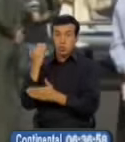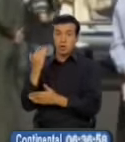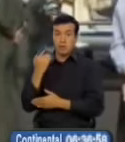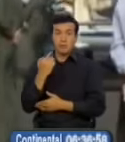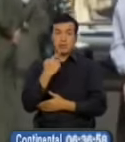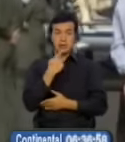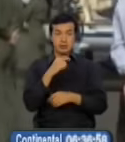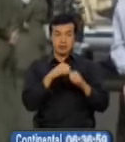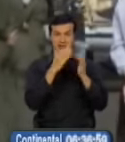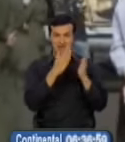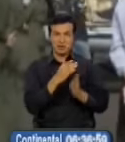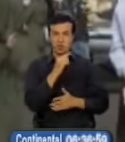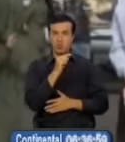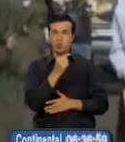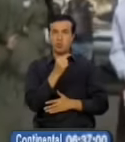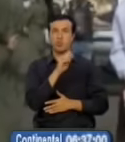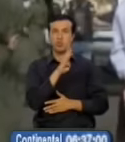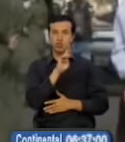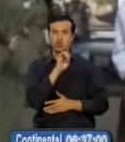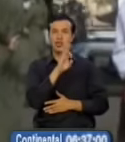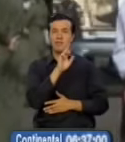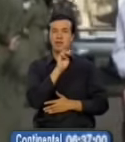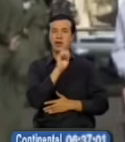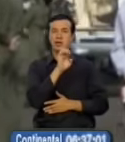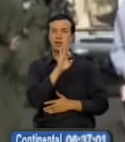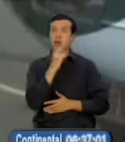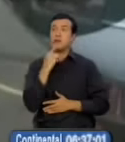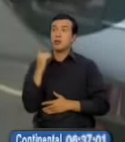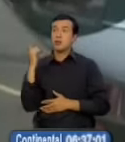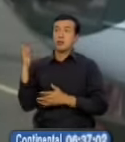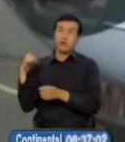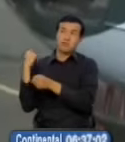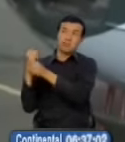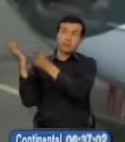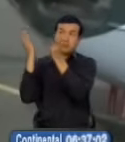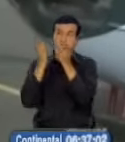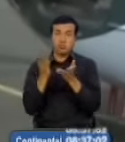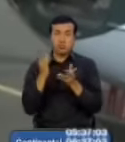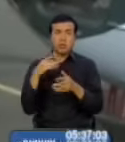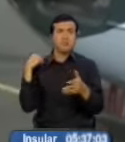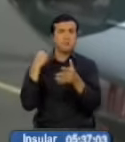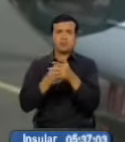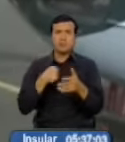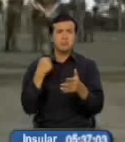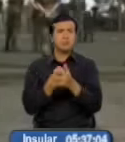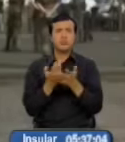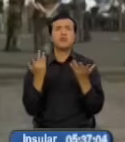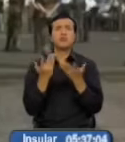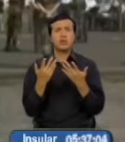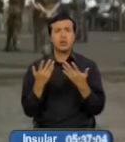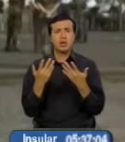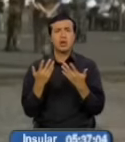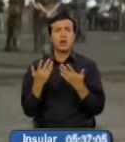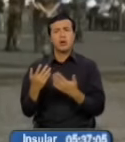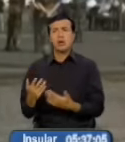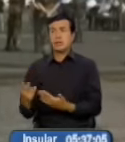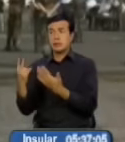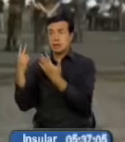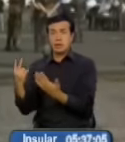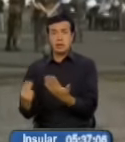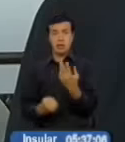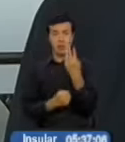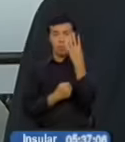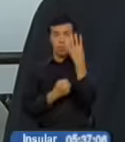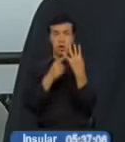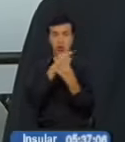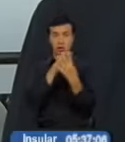Fernando Bustamante, y en la investigación se determinó que el alto nivel de siniestralidad solo se dio en el Ecuador, donde 4 de 7 helicópteros se